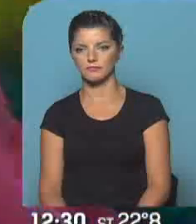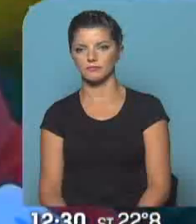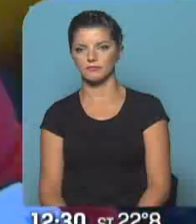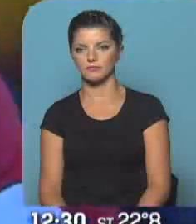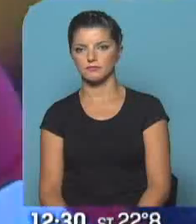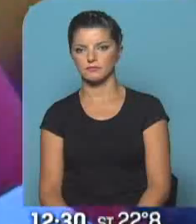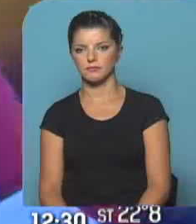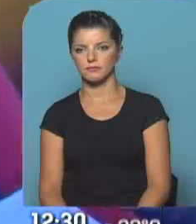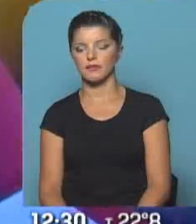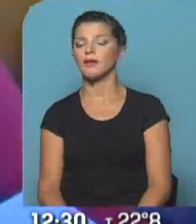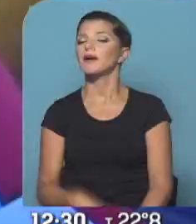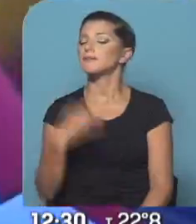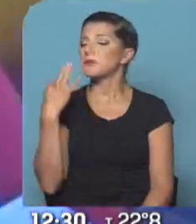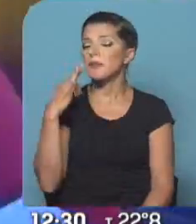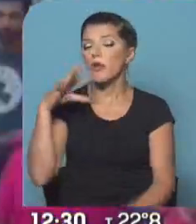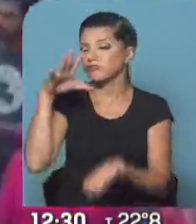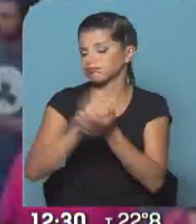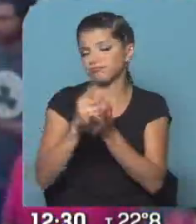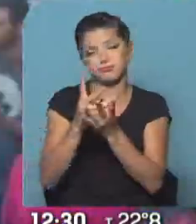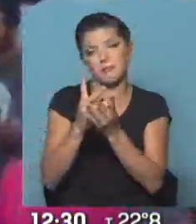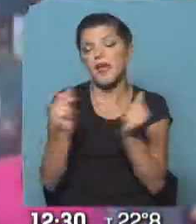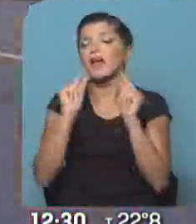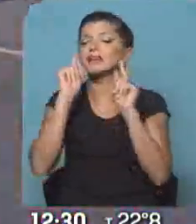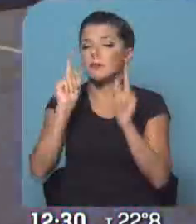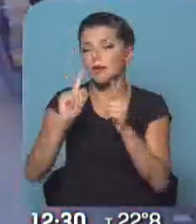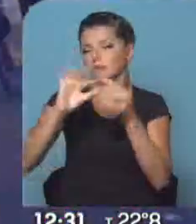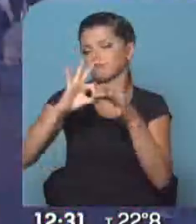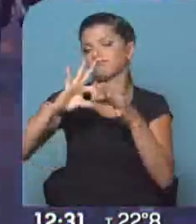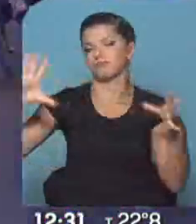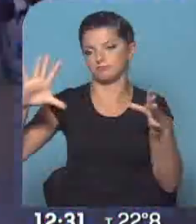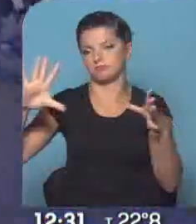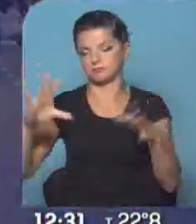Tenemos que descolonizar y tenemos que desconectar.